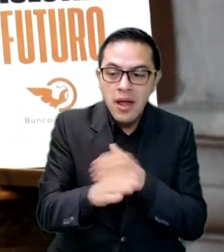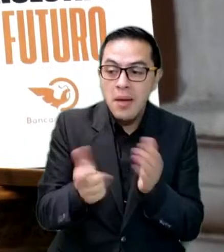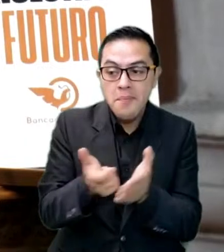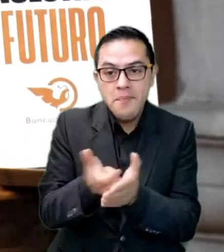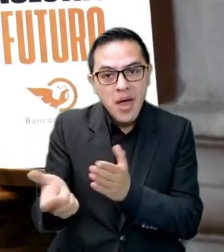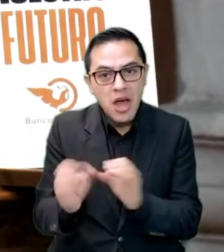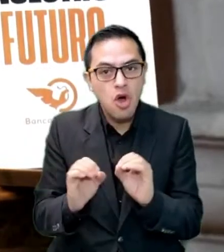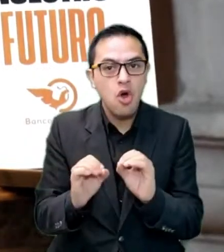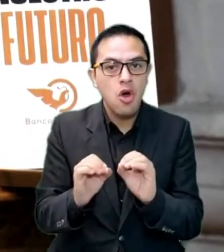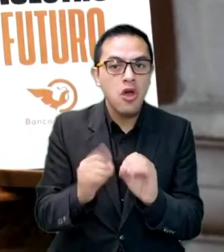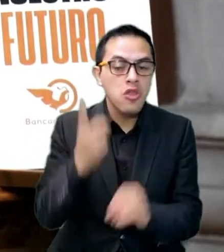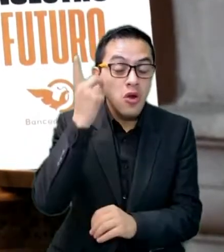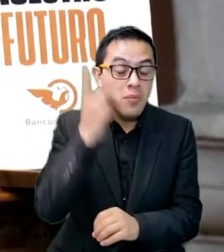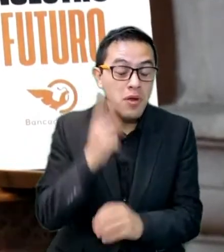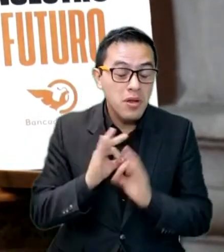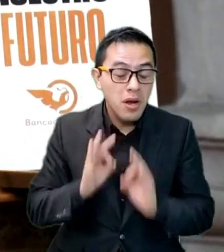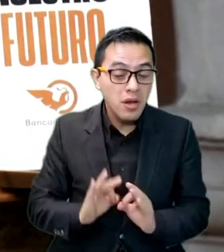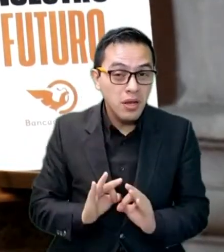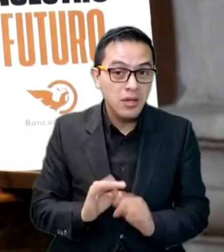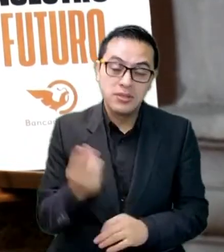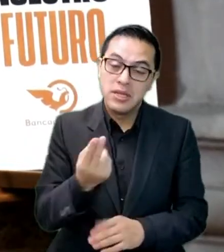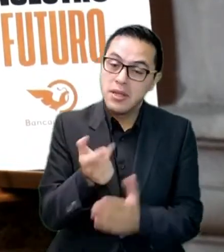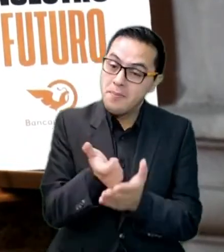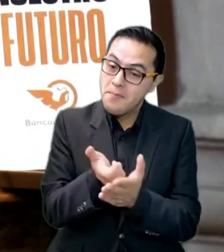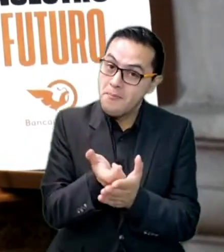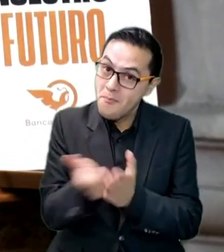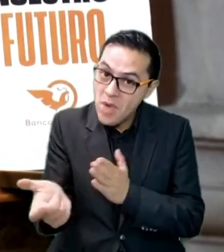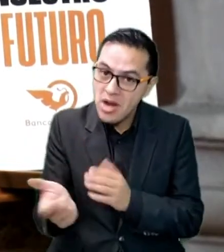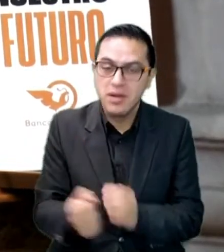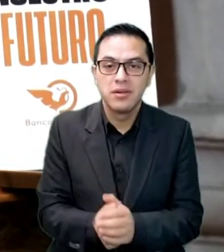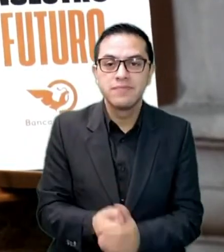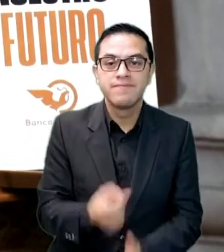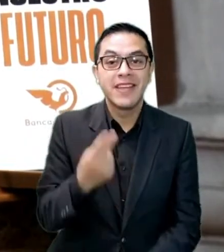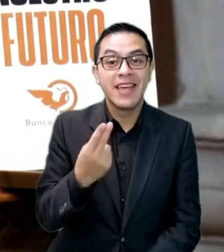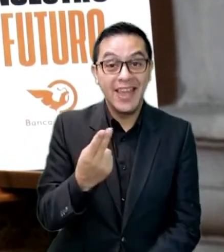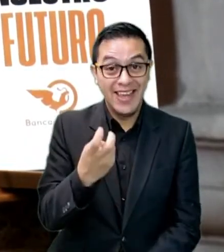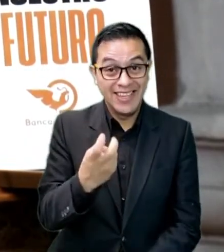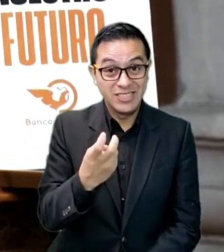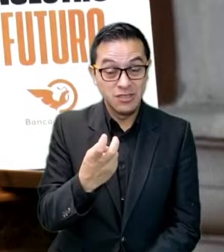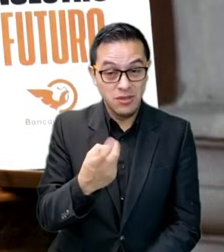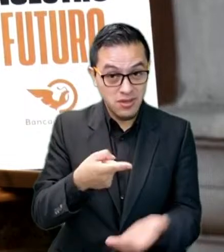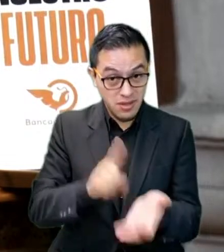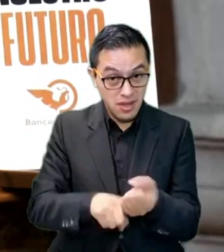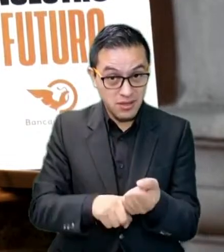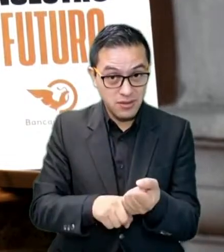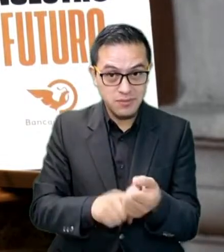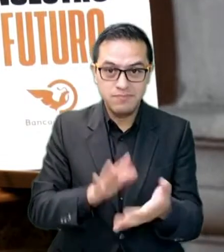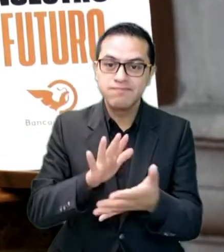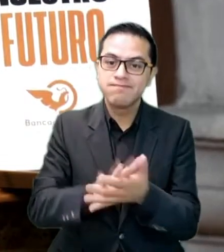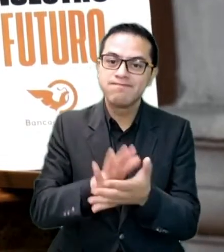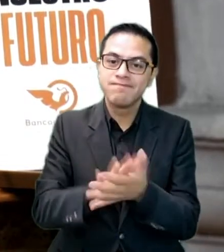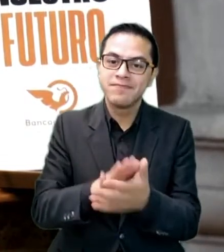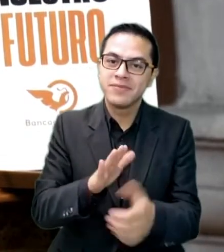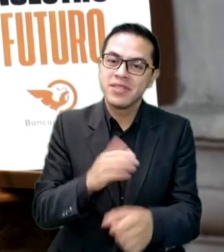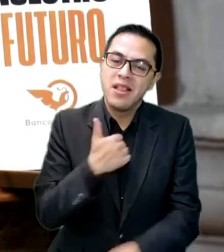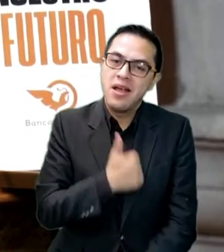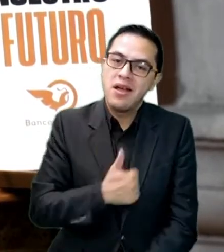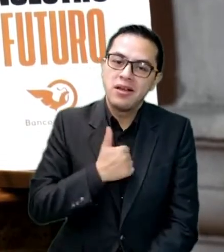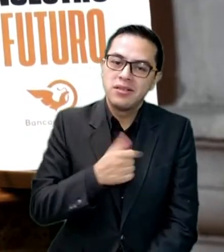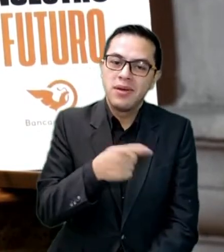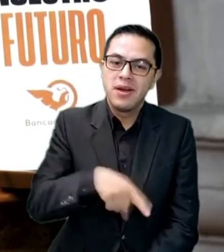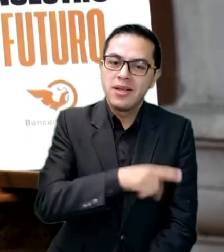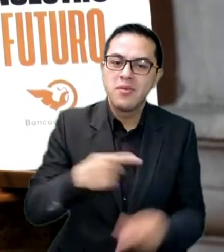en prisión, donde todo tiene un precio que lamentablemente la mayoría de estas personas no